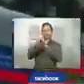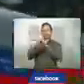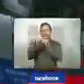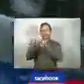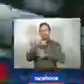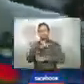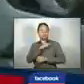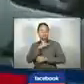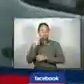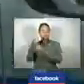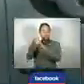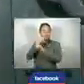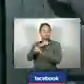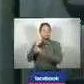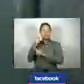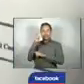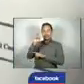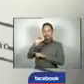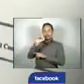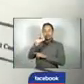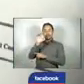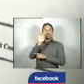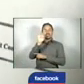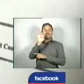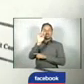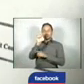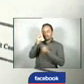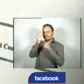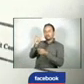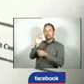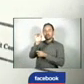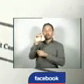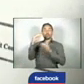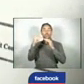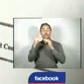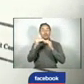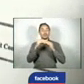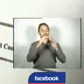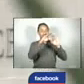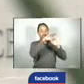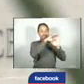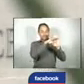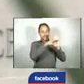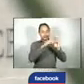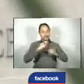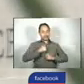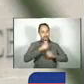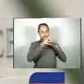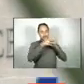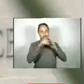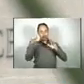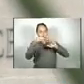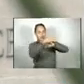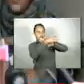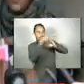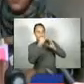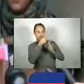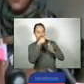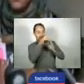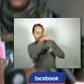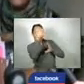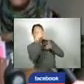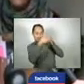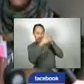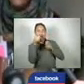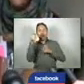Estados Unidos acusa a Assange de 18 cargos, incluyendo el hackeo de las bases de datos del ejército estadounidense para adquirir